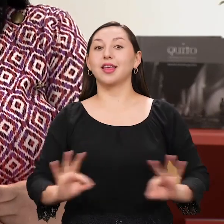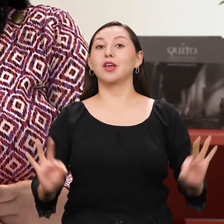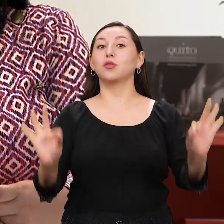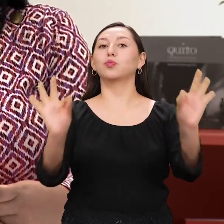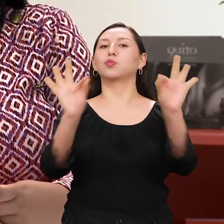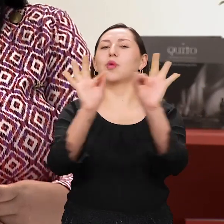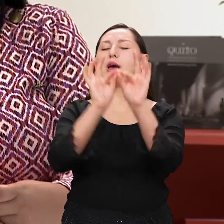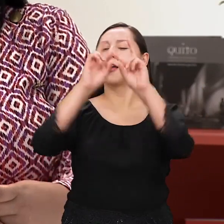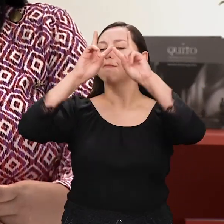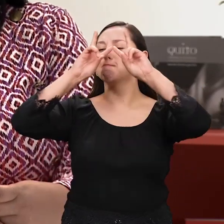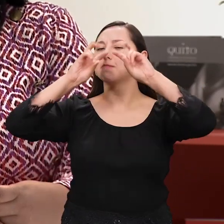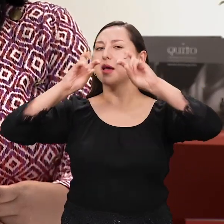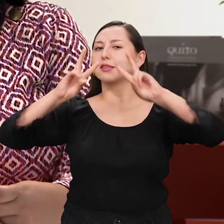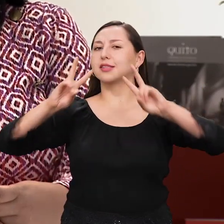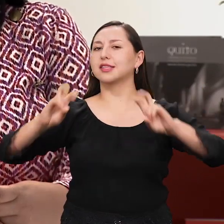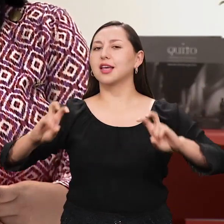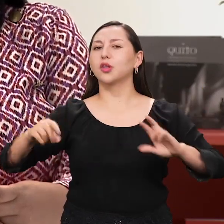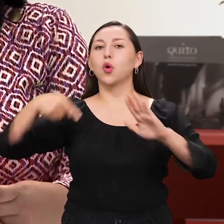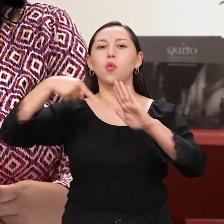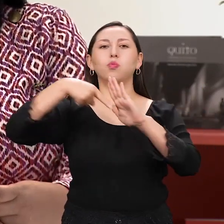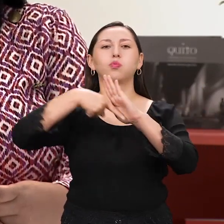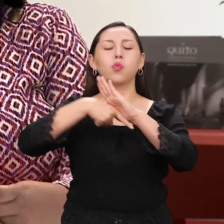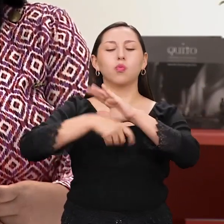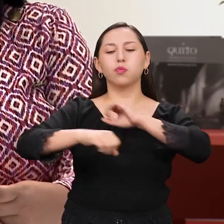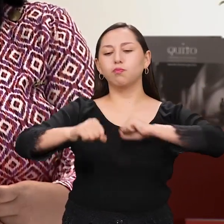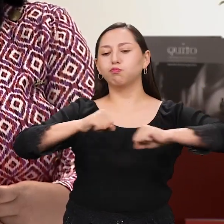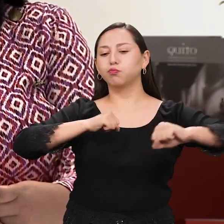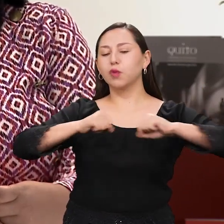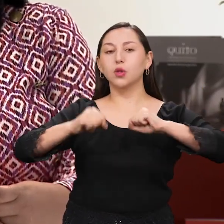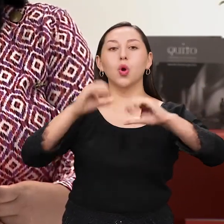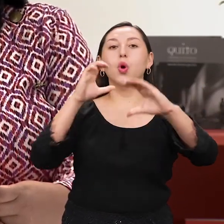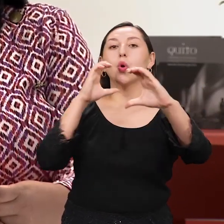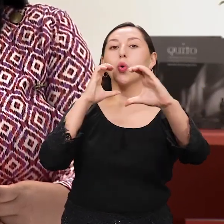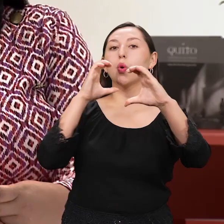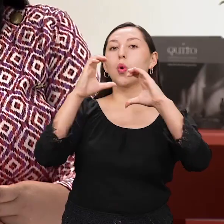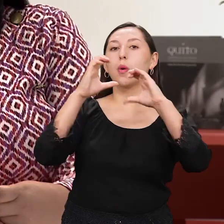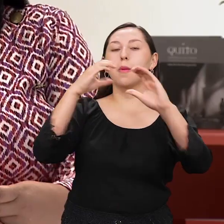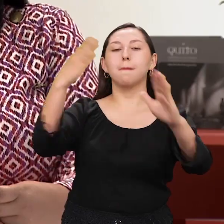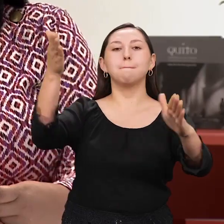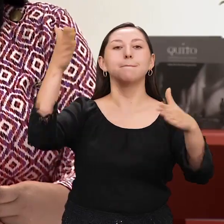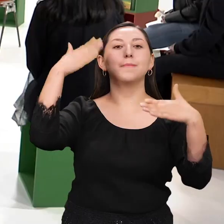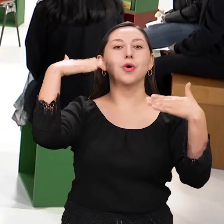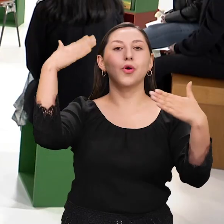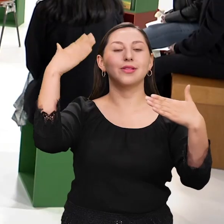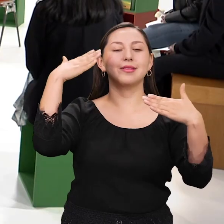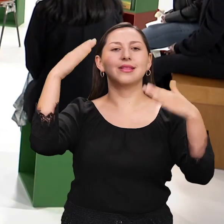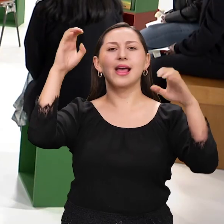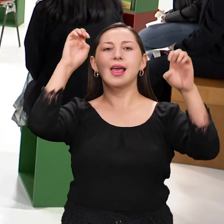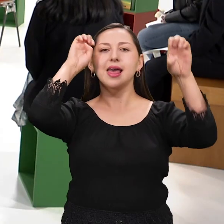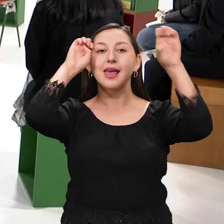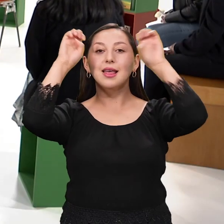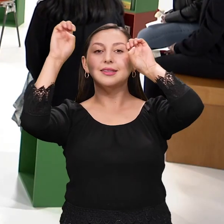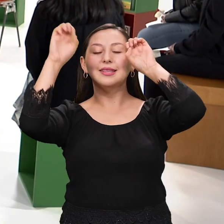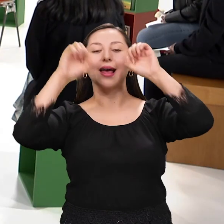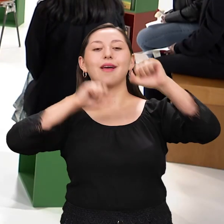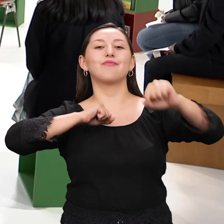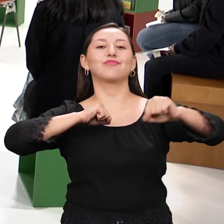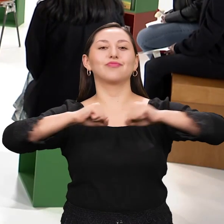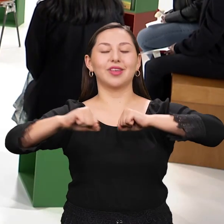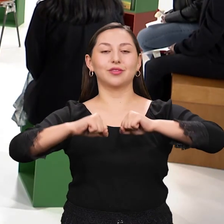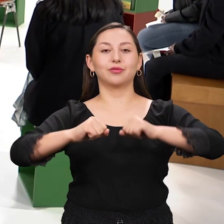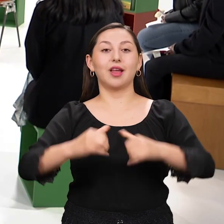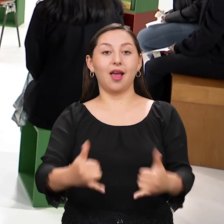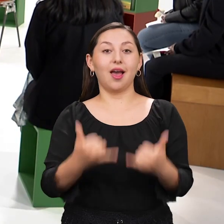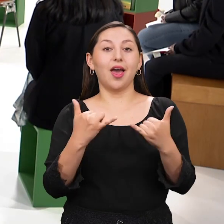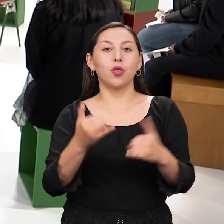Ella es investigadora, consultora en gestión de comunicación política y estratégica. También actualmente, como